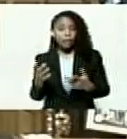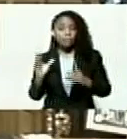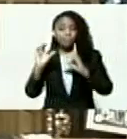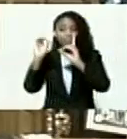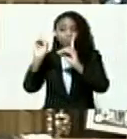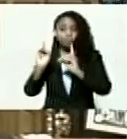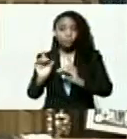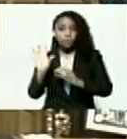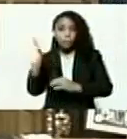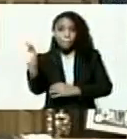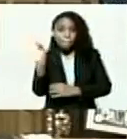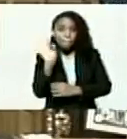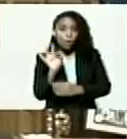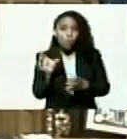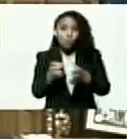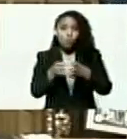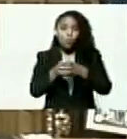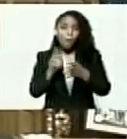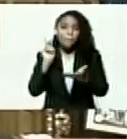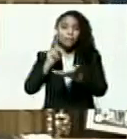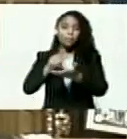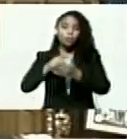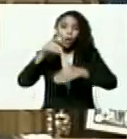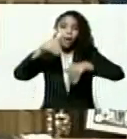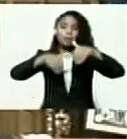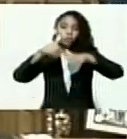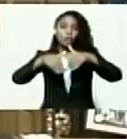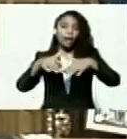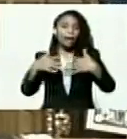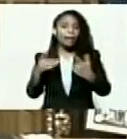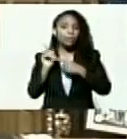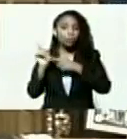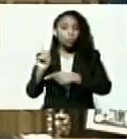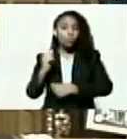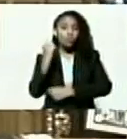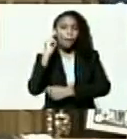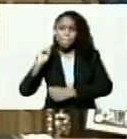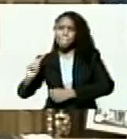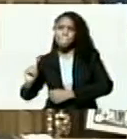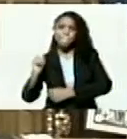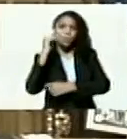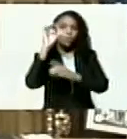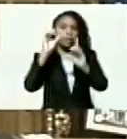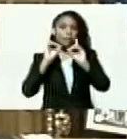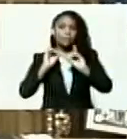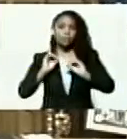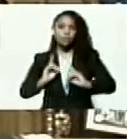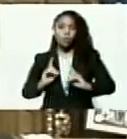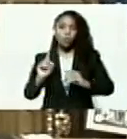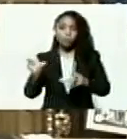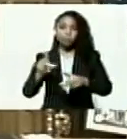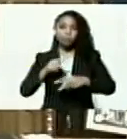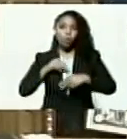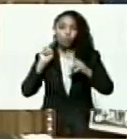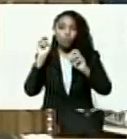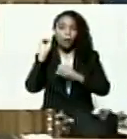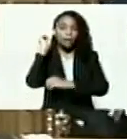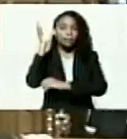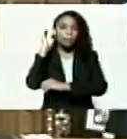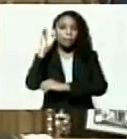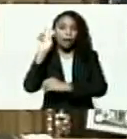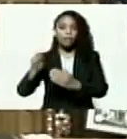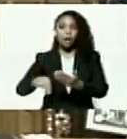designar el Comité de Postulaciones Electorales fue una de las primeras decisiones que tomó esta nueva Asamblea